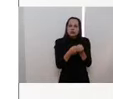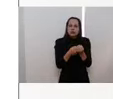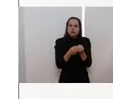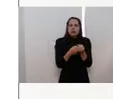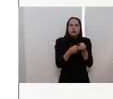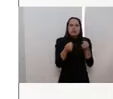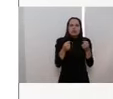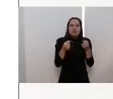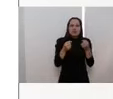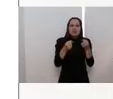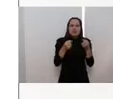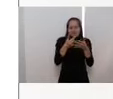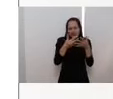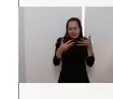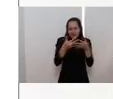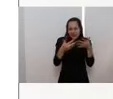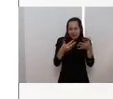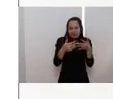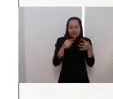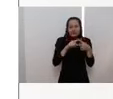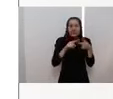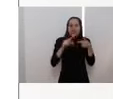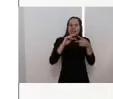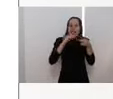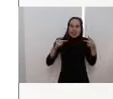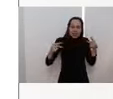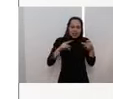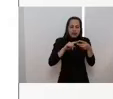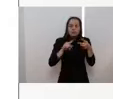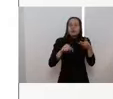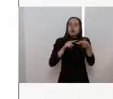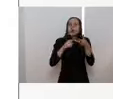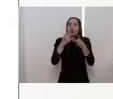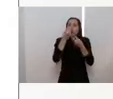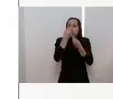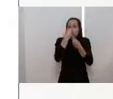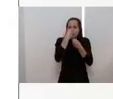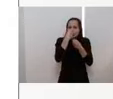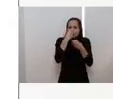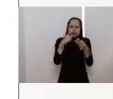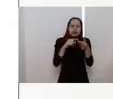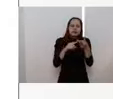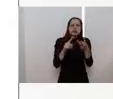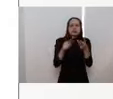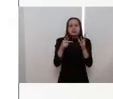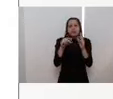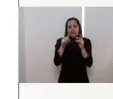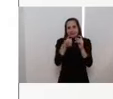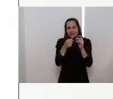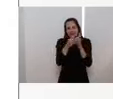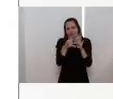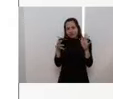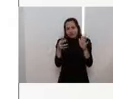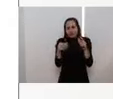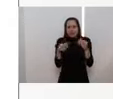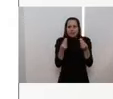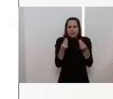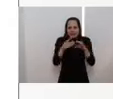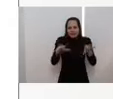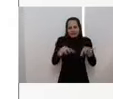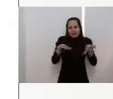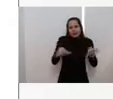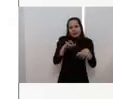flujo y genética y en nutrición se realizaron 16 mil 219 actividades y se continuó con